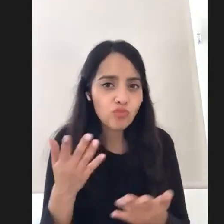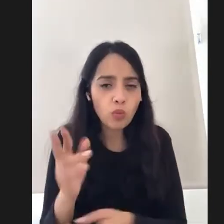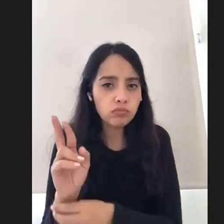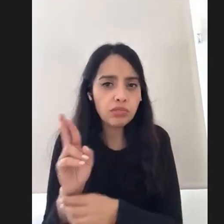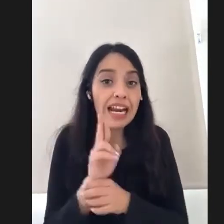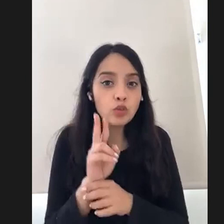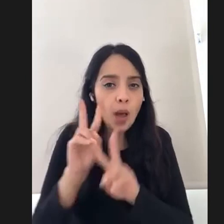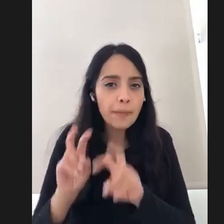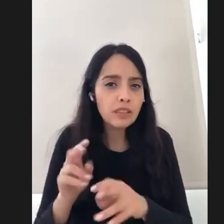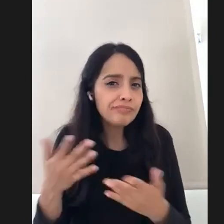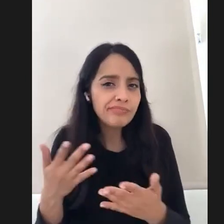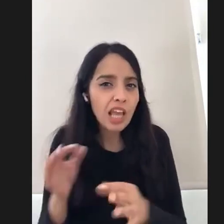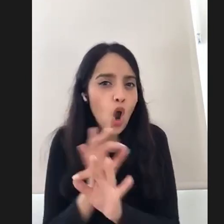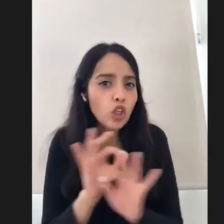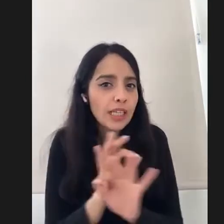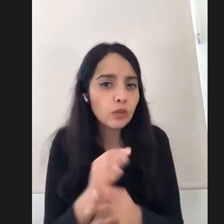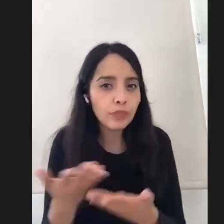investigación?